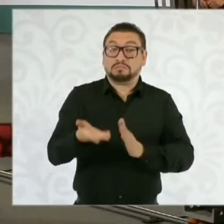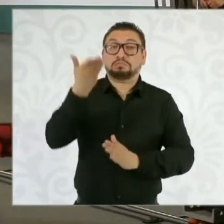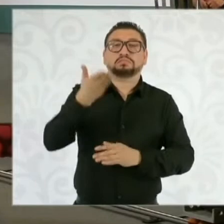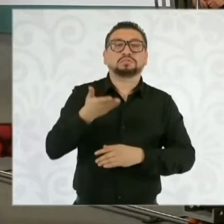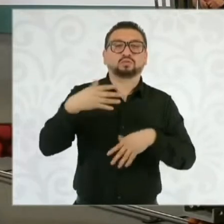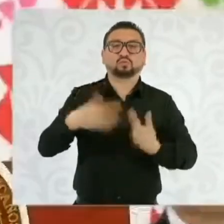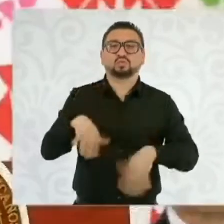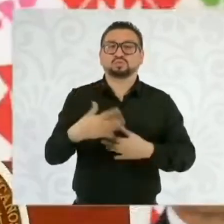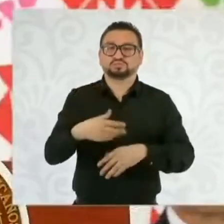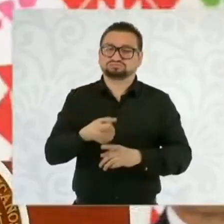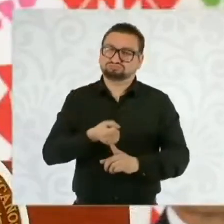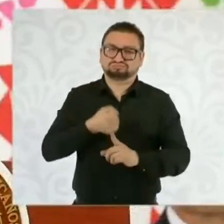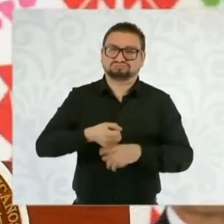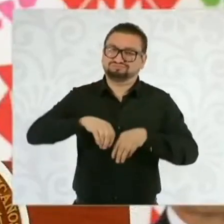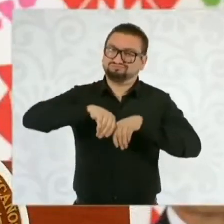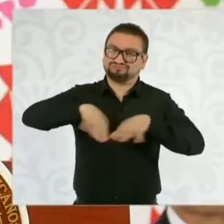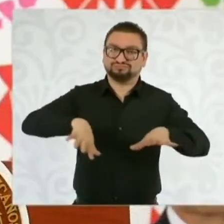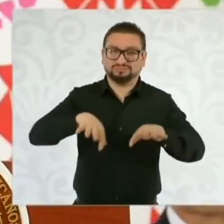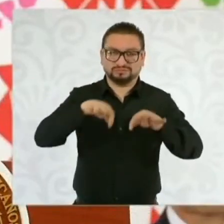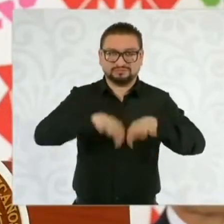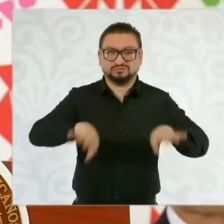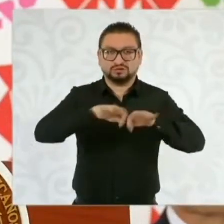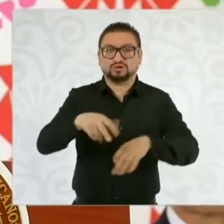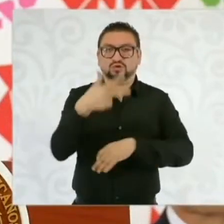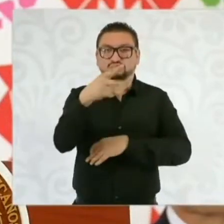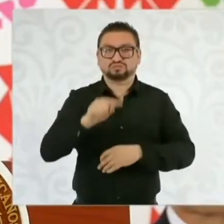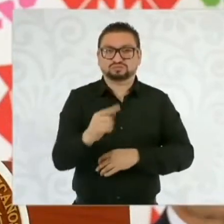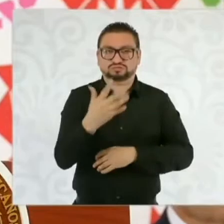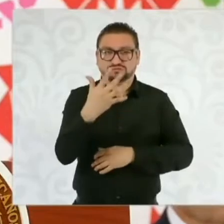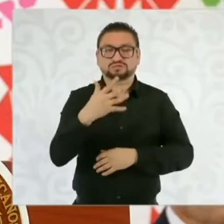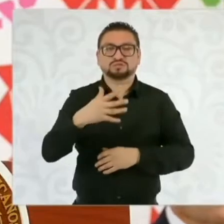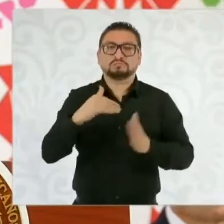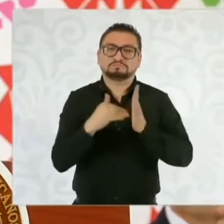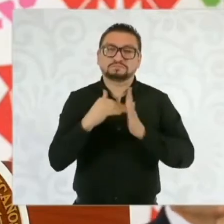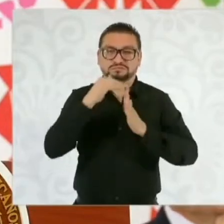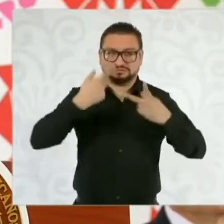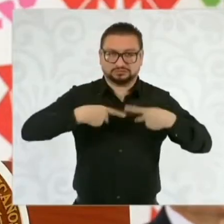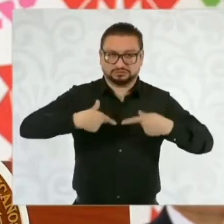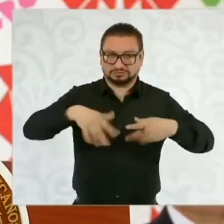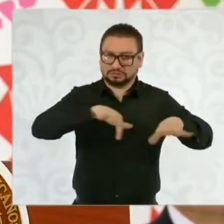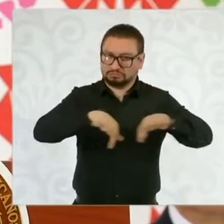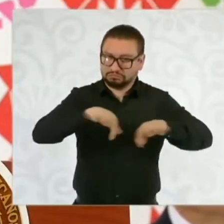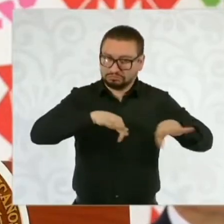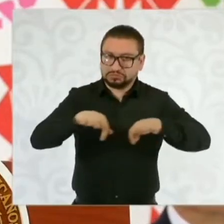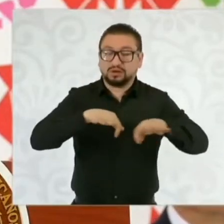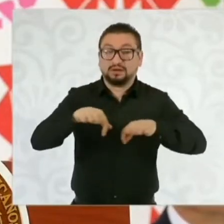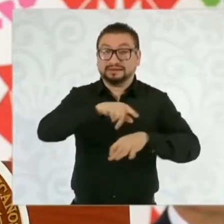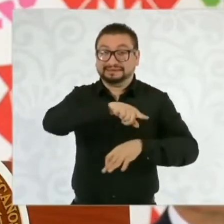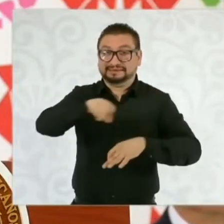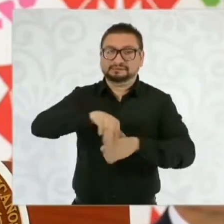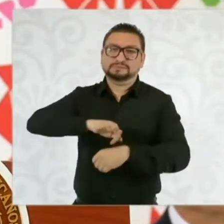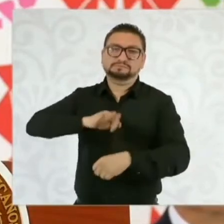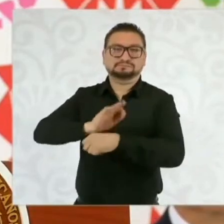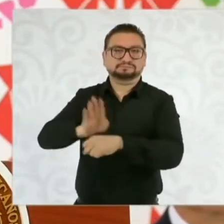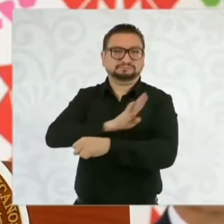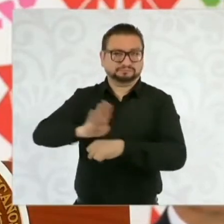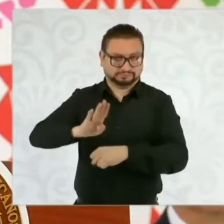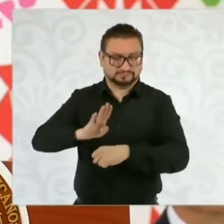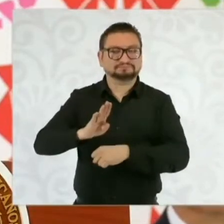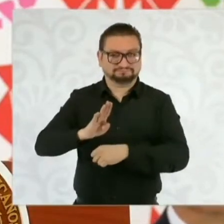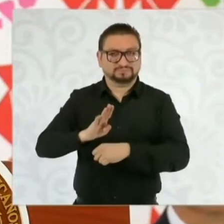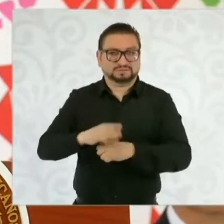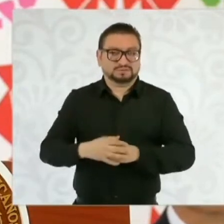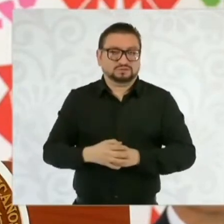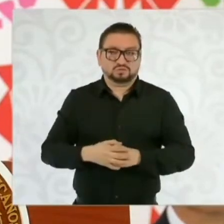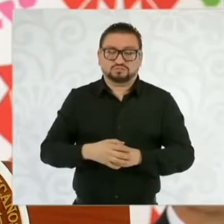tendrá un impacto muy importante. Serán 8.5 millones de personas trabajadoras que tendrán beneficios